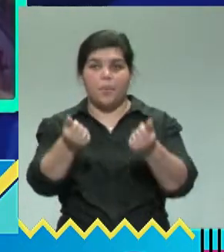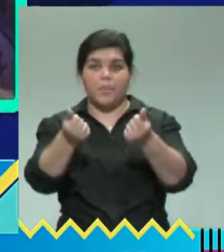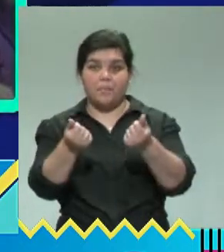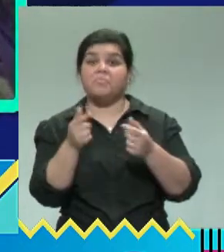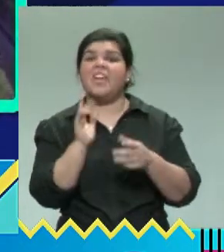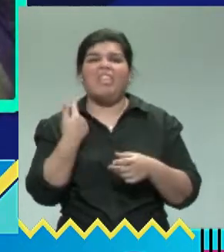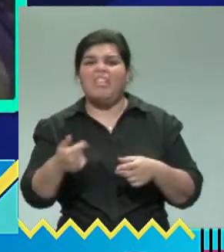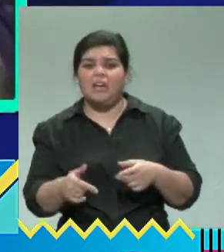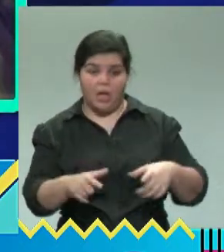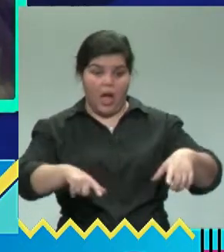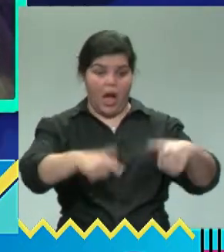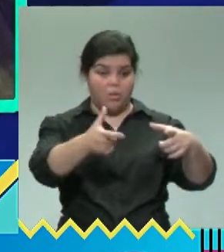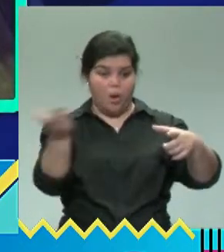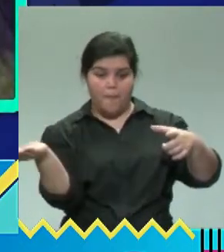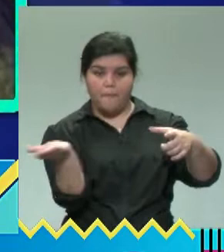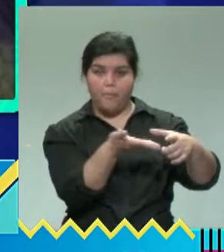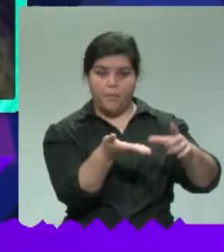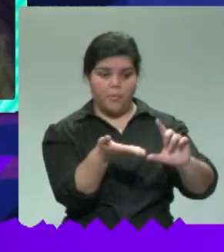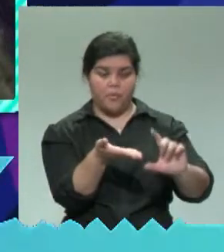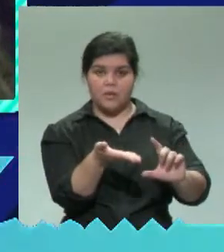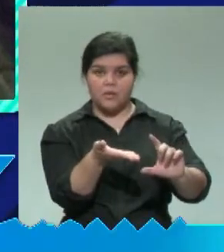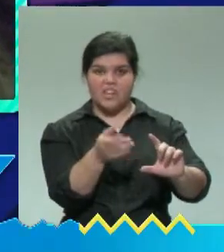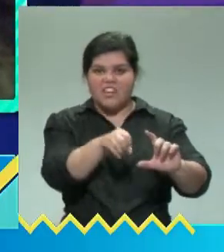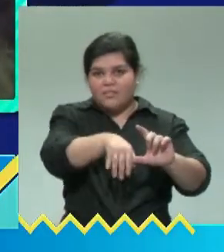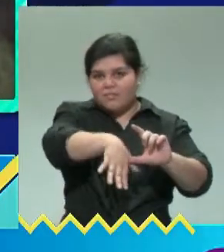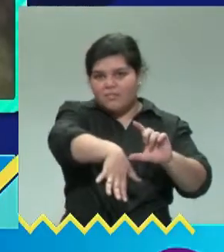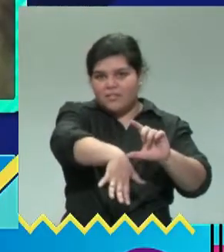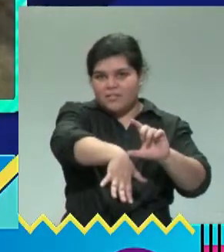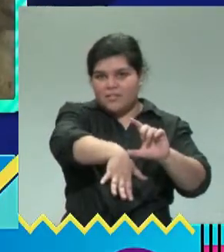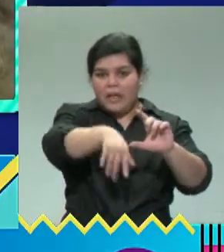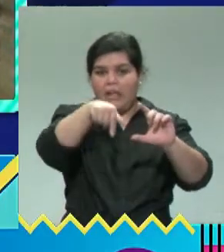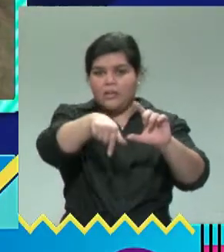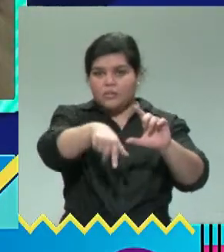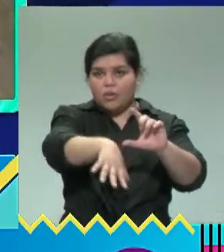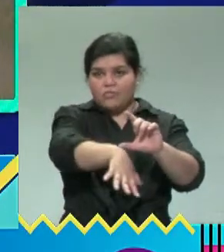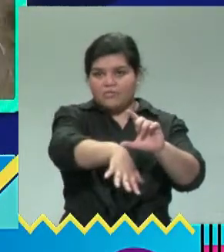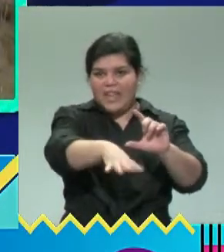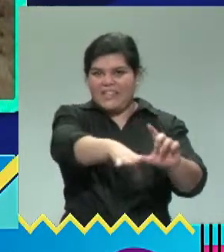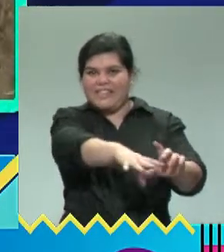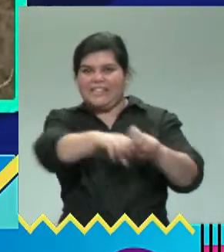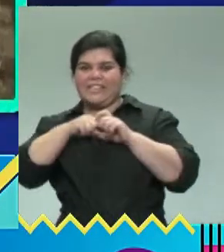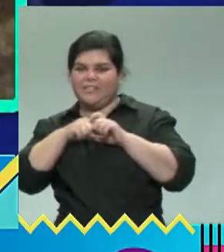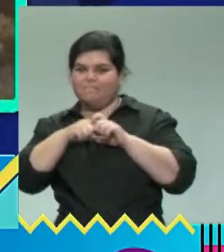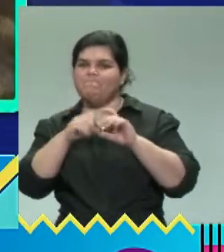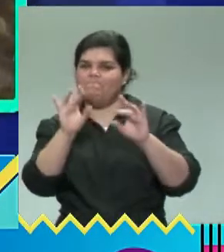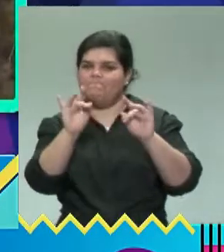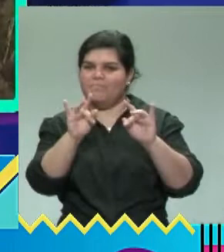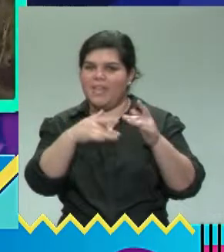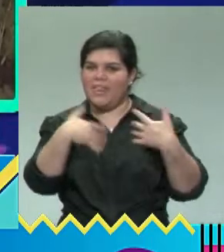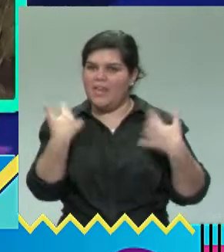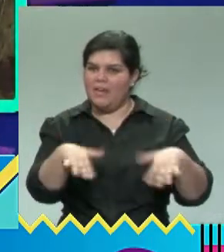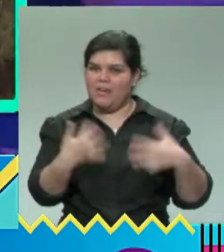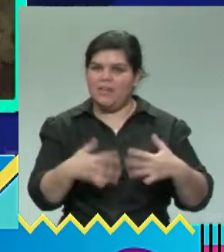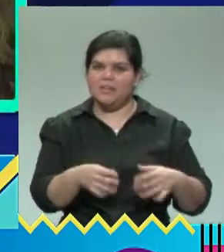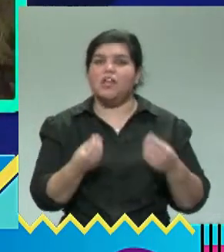tronco cortado al ras y su raíz. Bien. Eso sacarlo es muy difícil sin un aparato. Imagínate que hay que